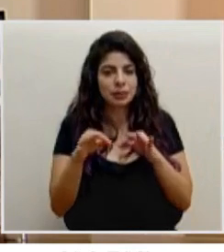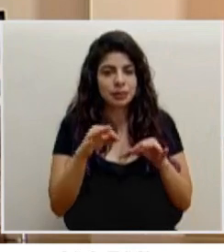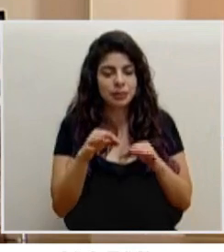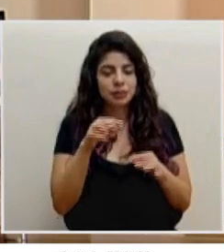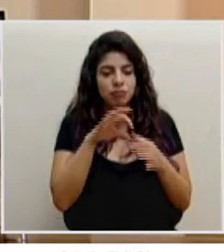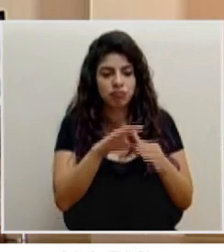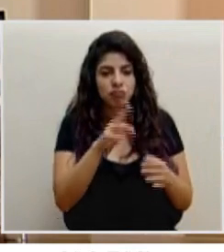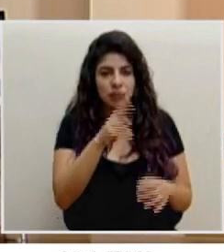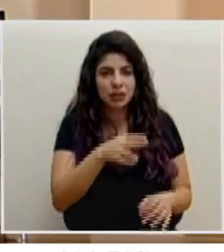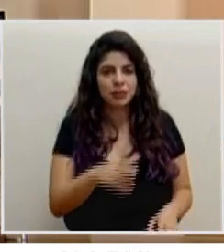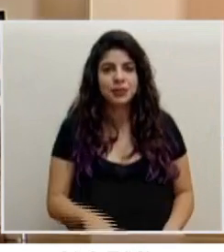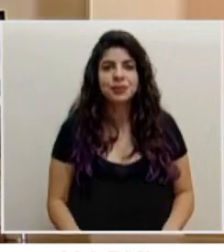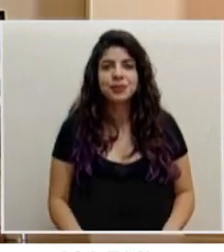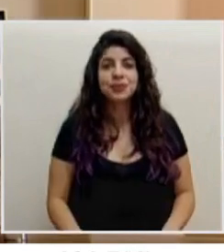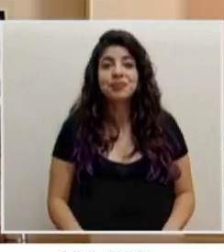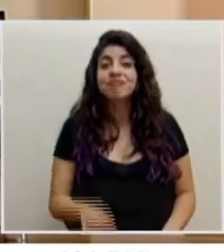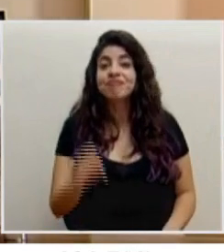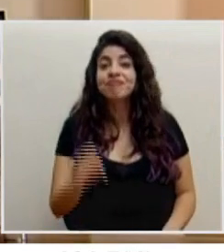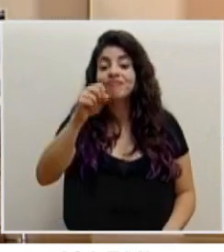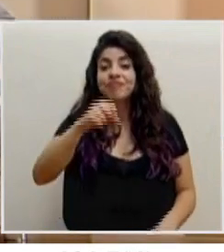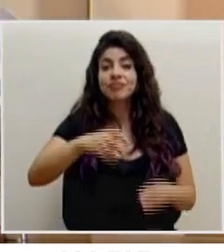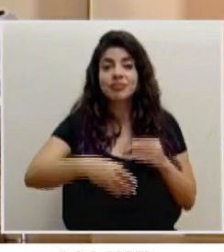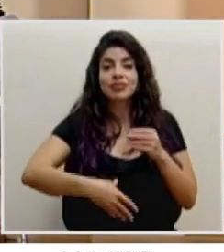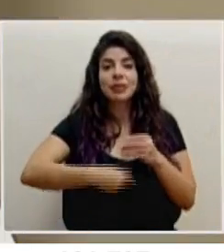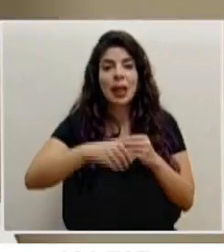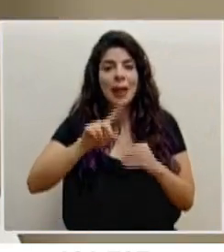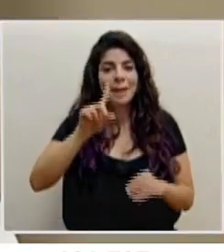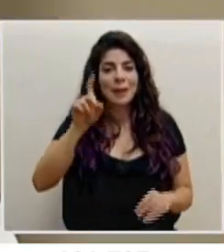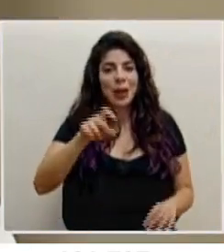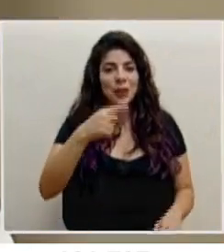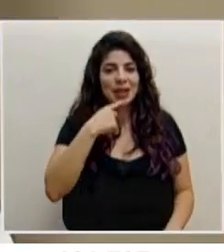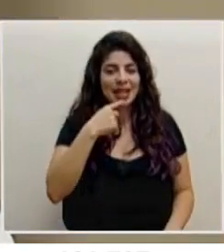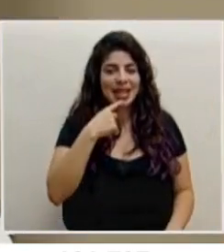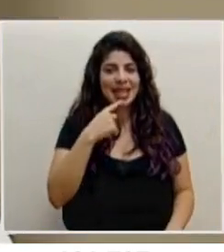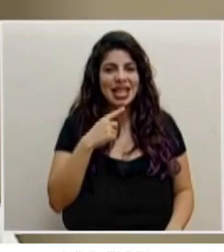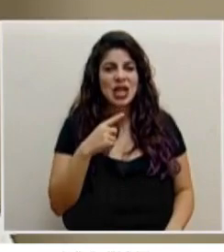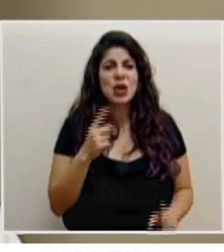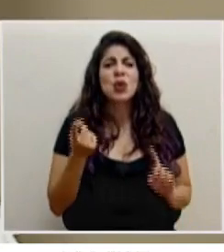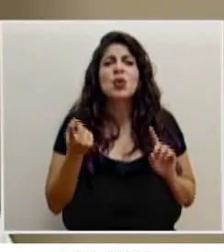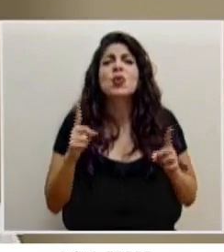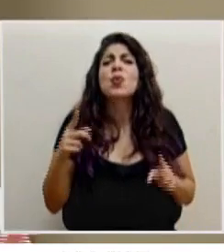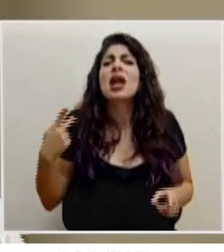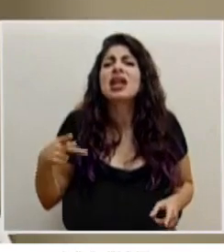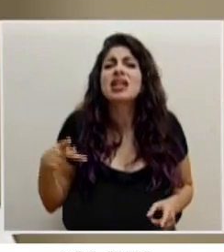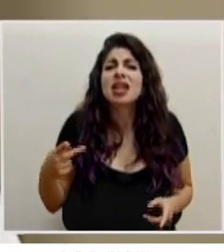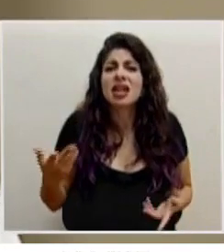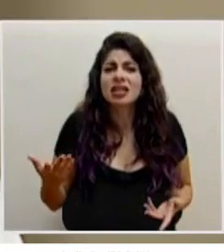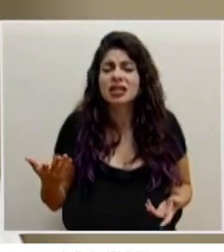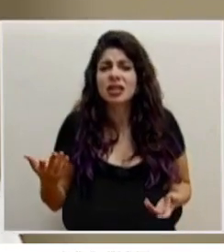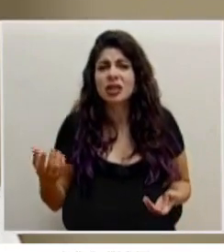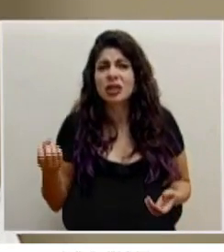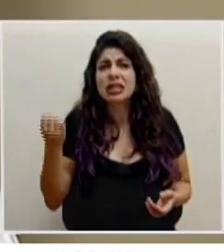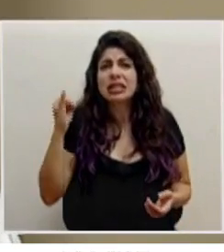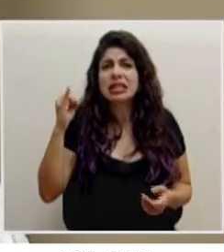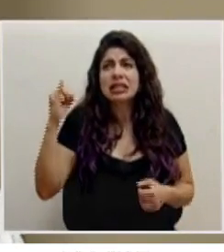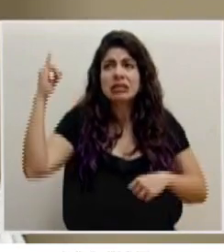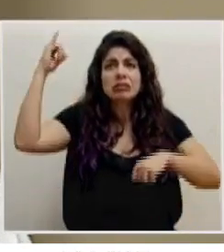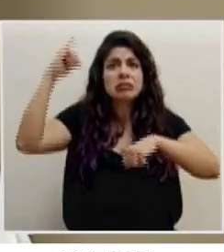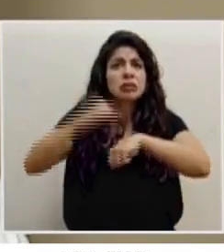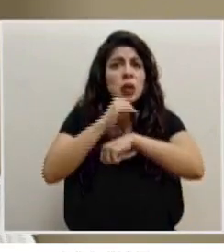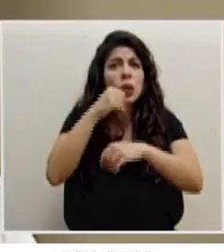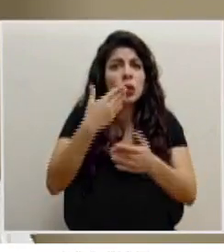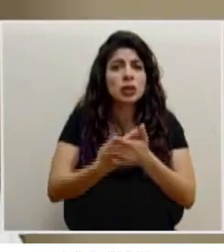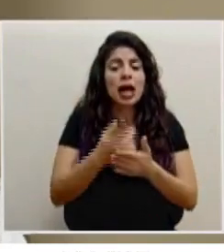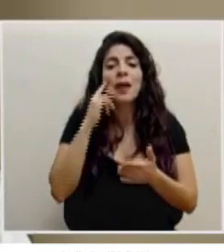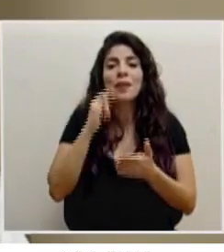respuesta. Sí, con respecto a la pregunta que hizo de que qué riesgo hay de que no llegue el avión. Por eso es que